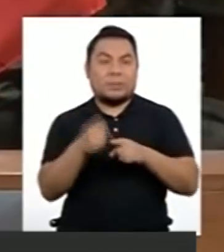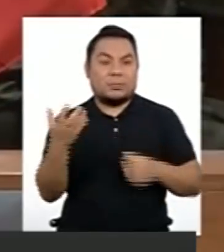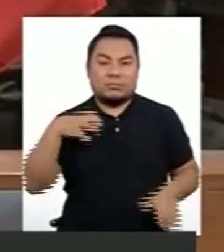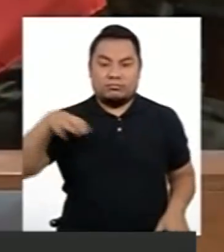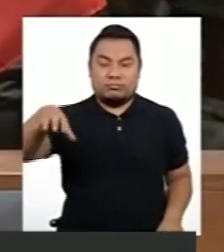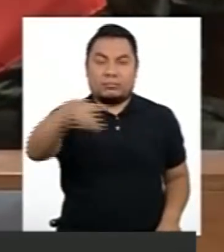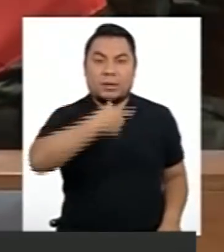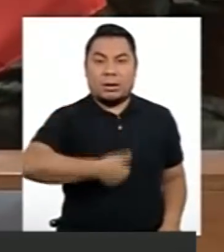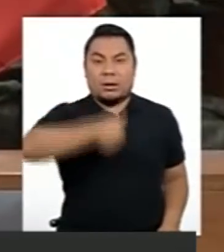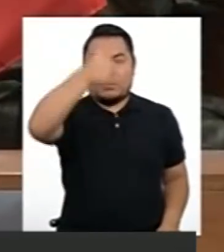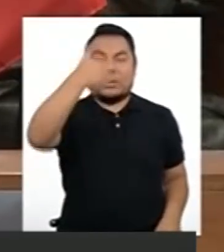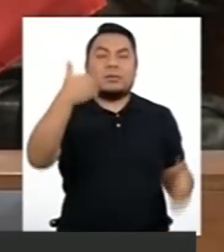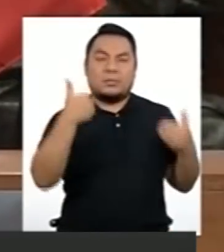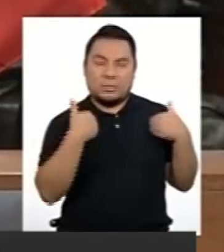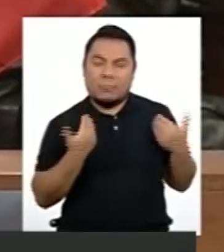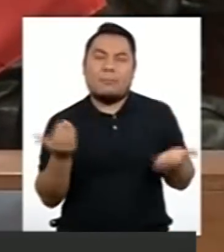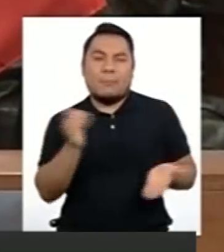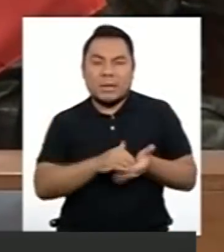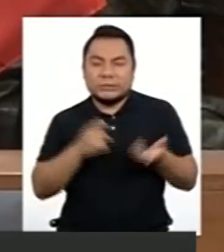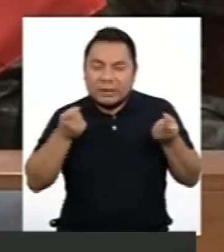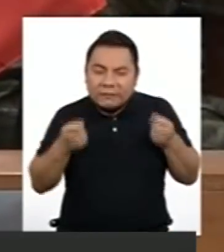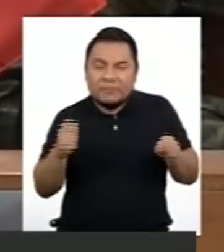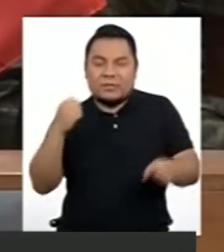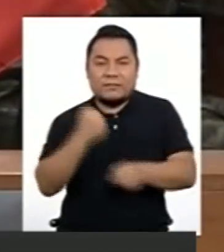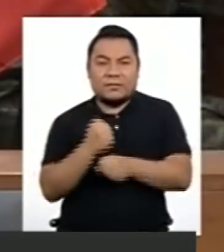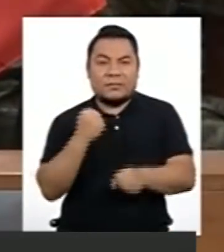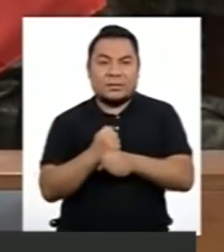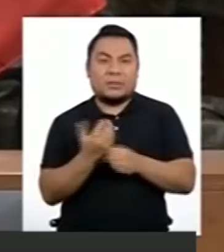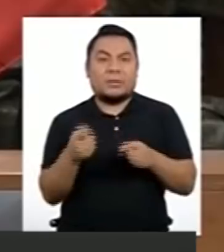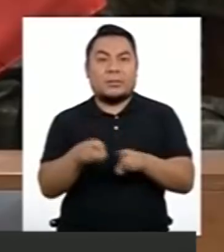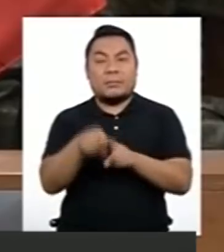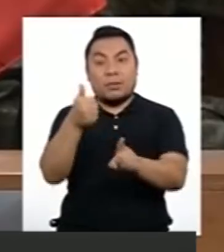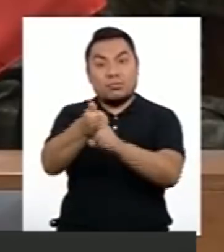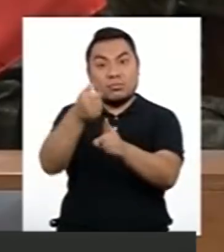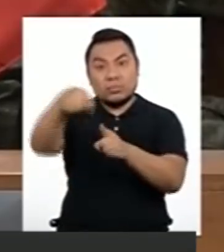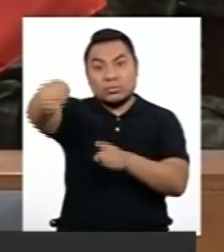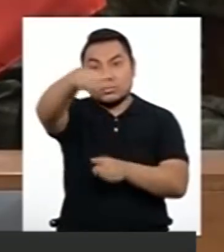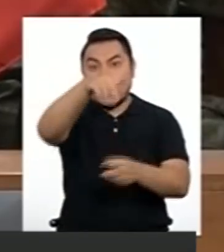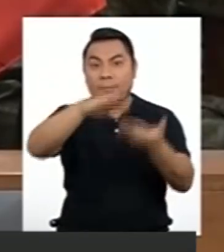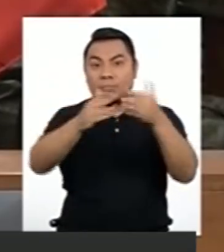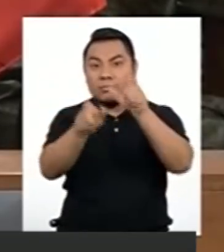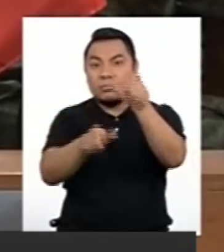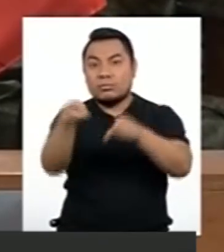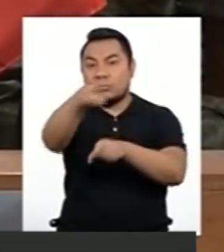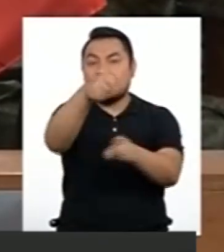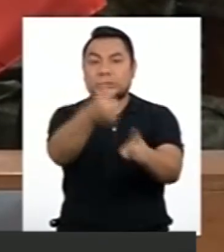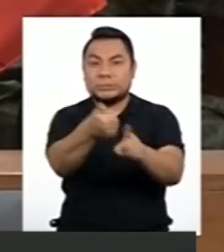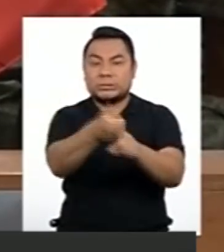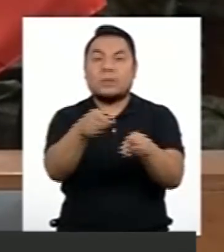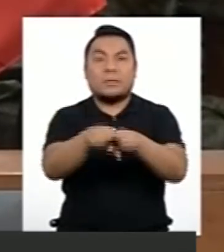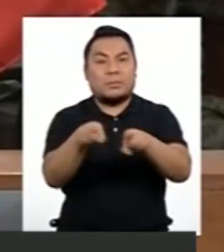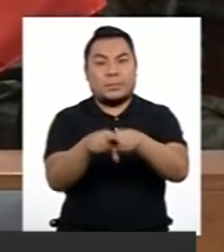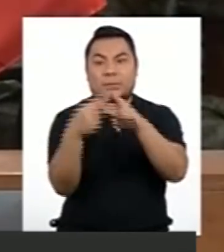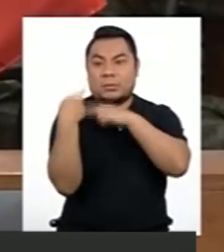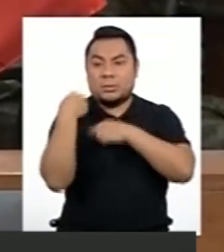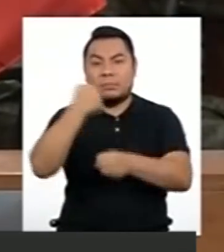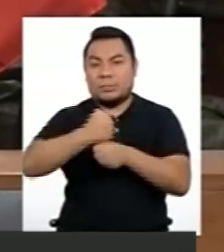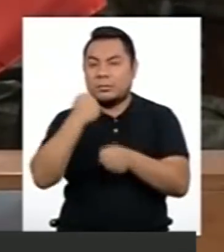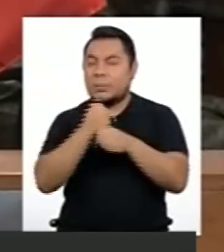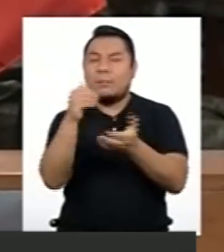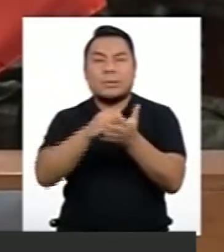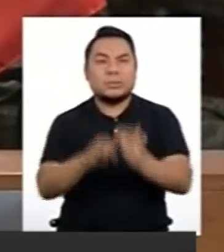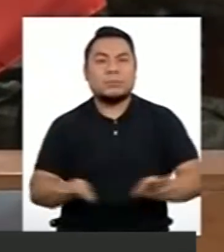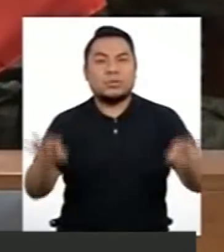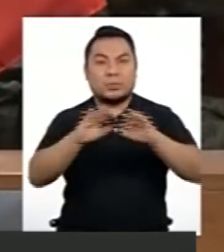instituciones, autoridades, tenemos que poner mayor esfuerzo, también la propia población, que es lo más importante para